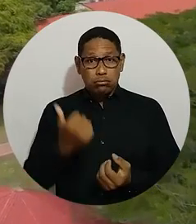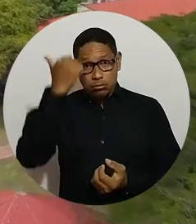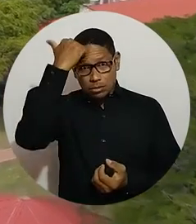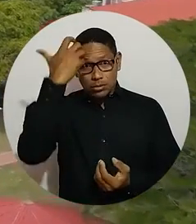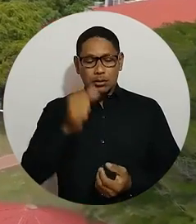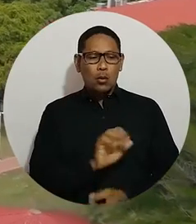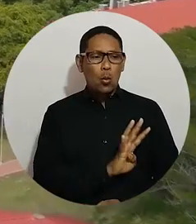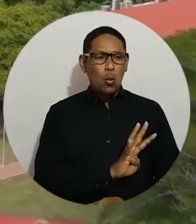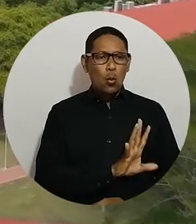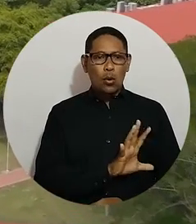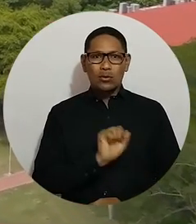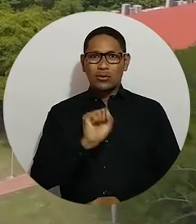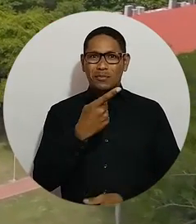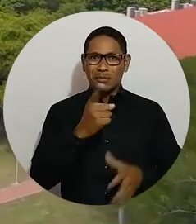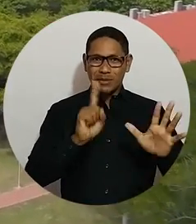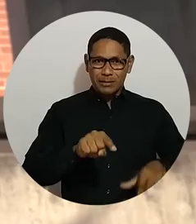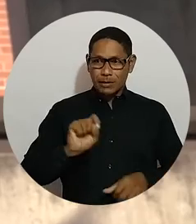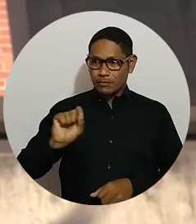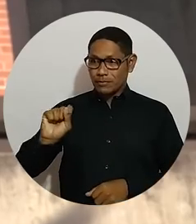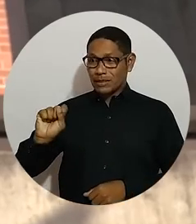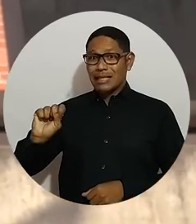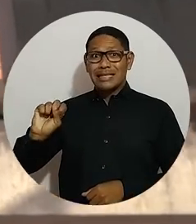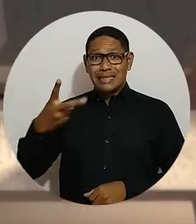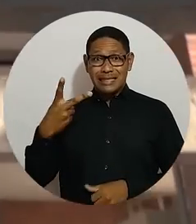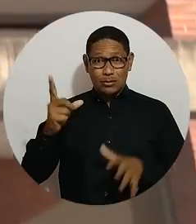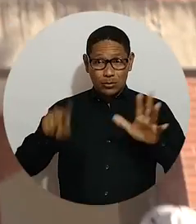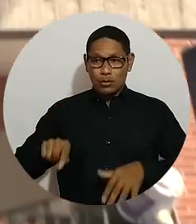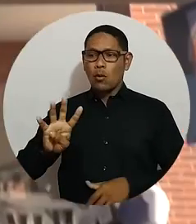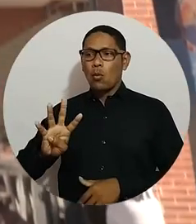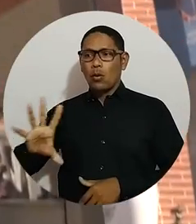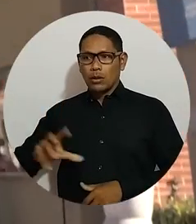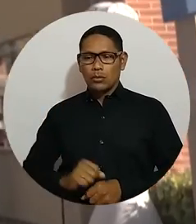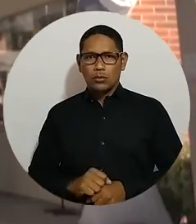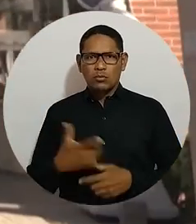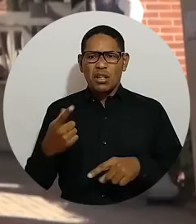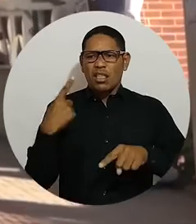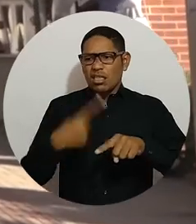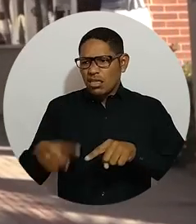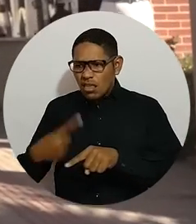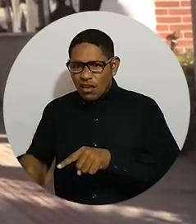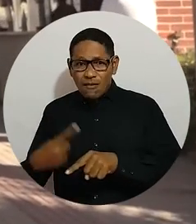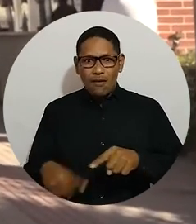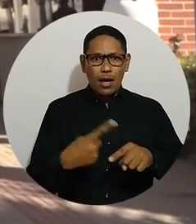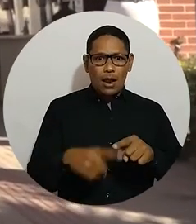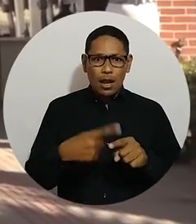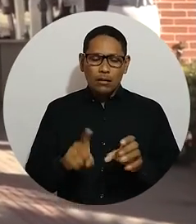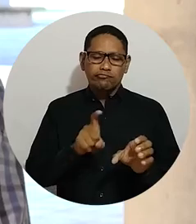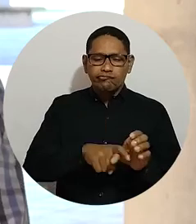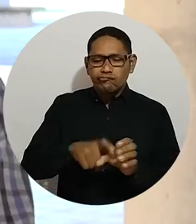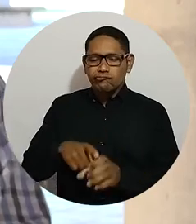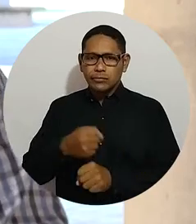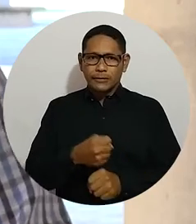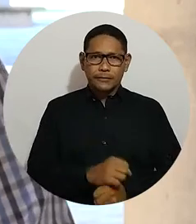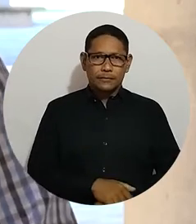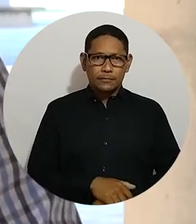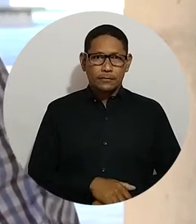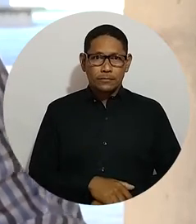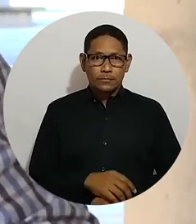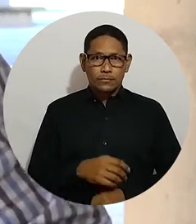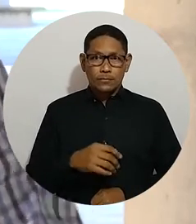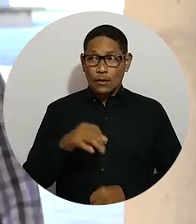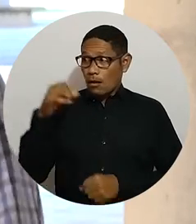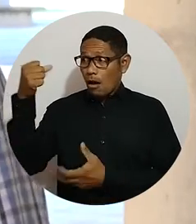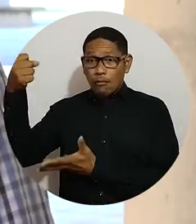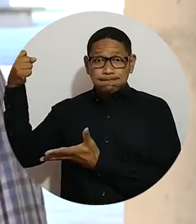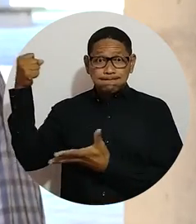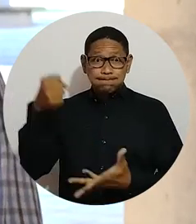docente, 45 en el primer semestre del año y 45 en el siguiente semestre, a través de diferentes modalidades de vinculación. El presupuesto está